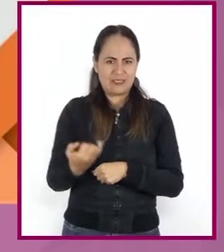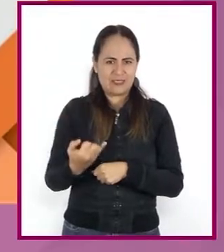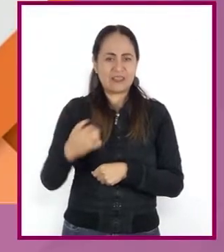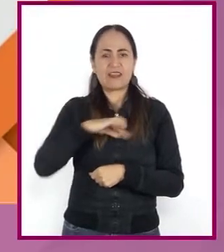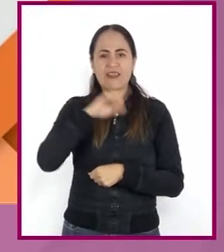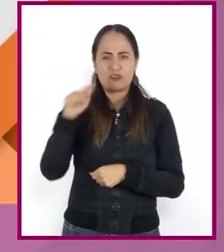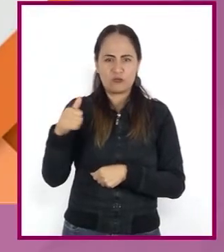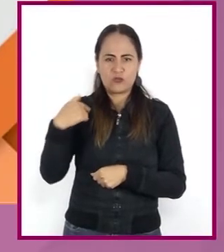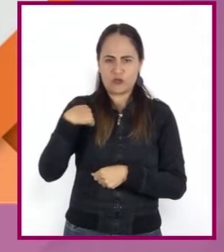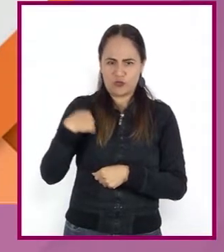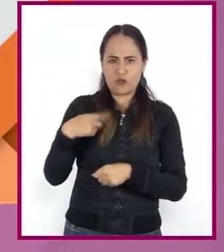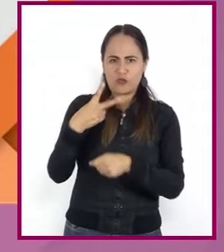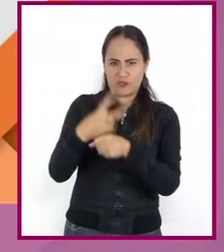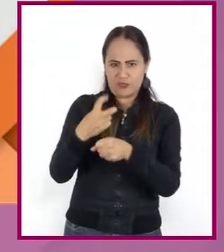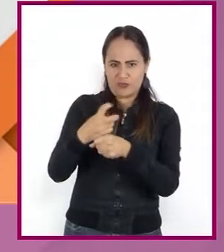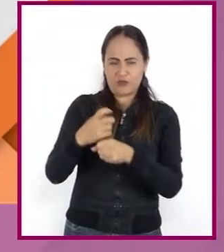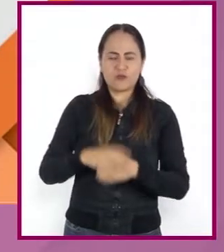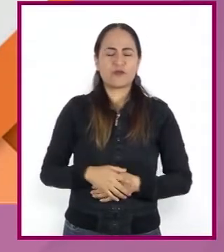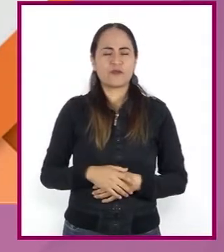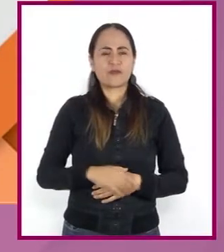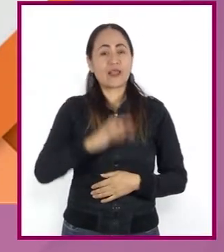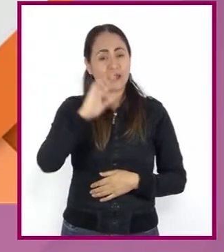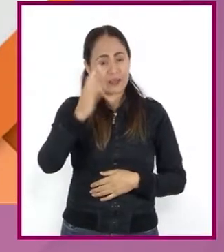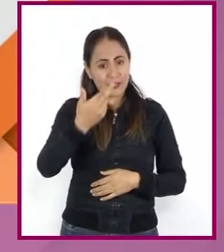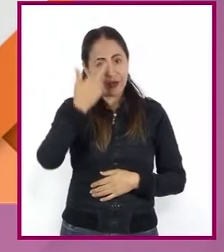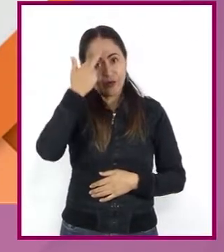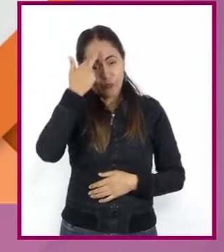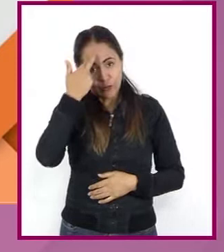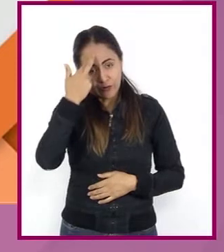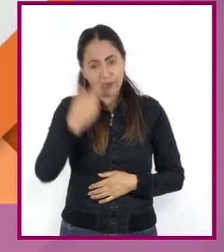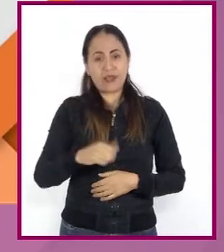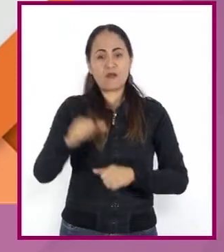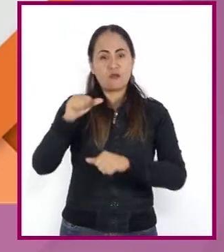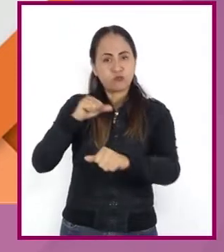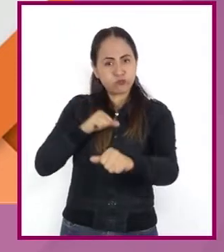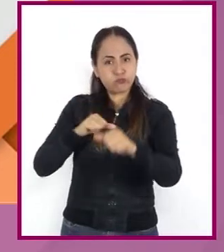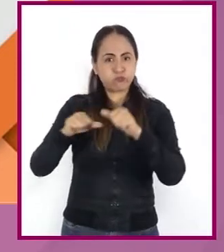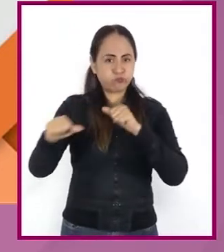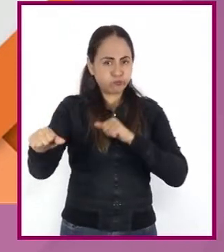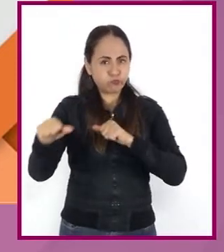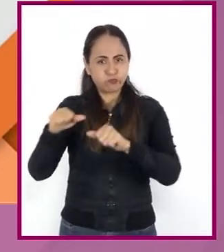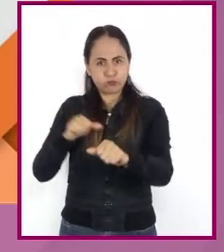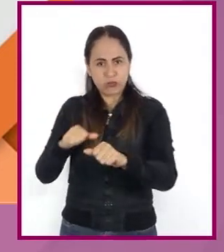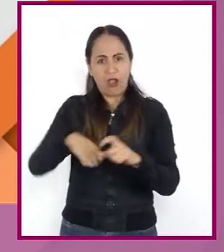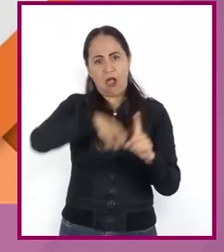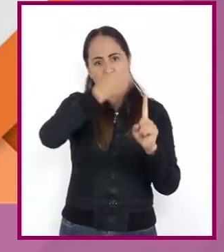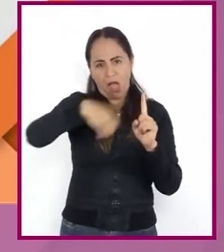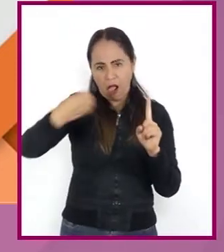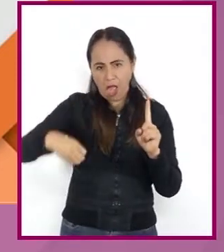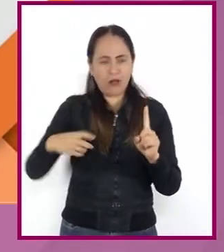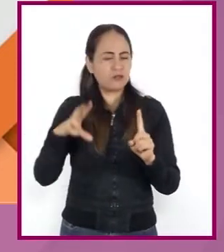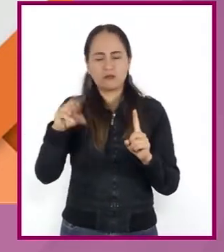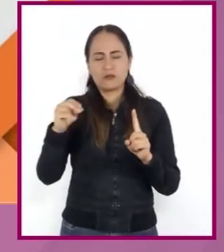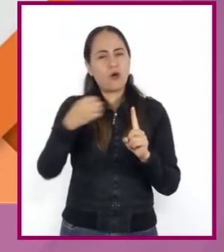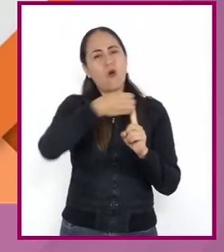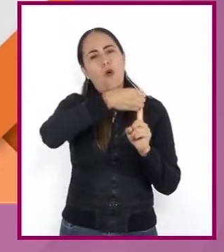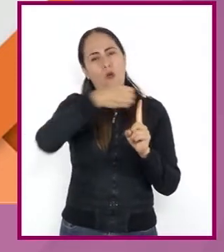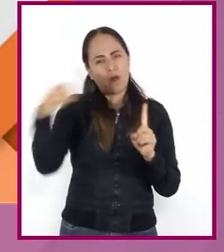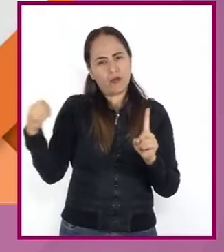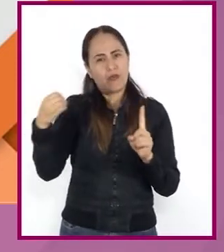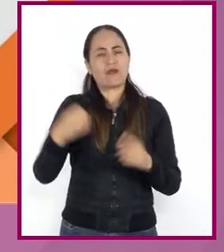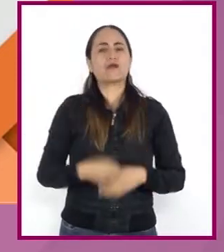yo. Recuerden que su participación es por turnos y de manera ordenada. Cada